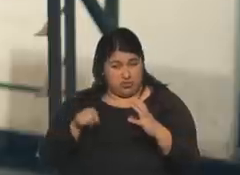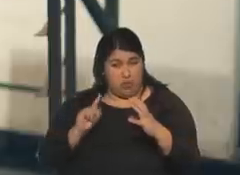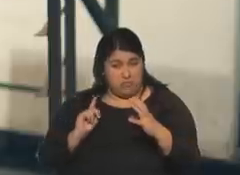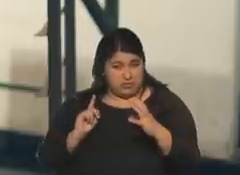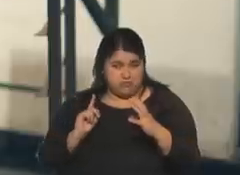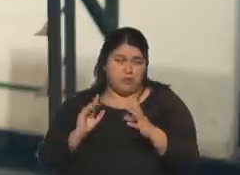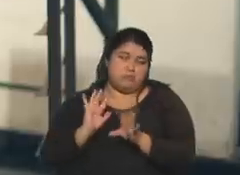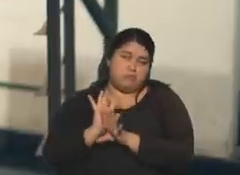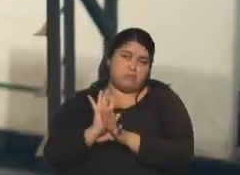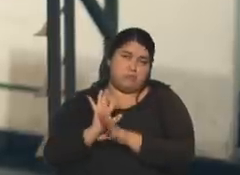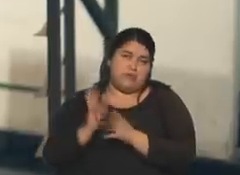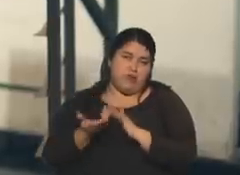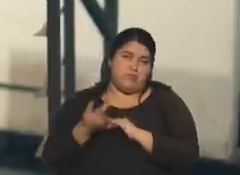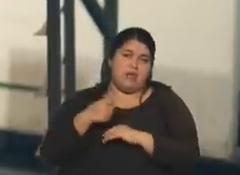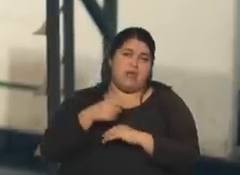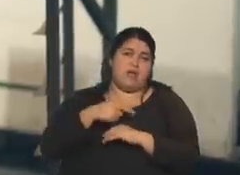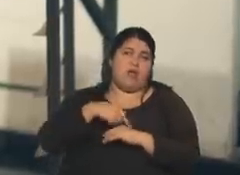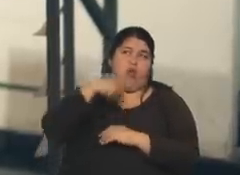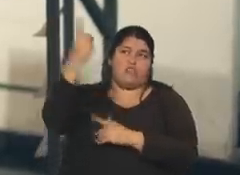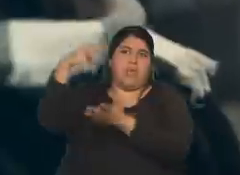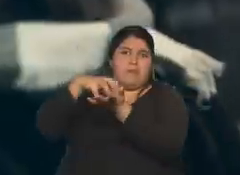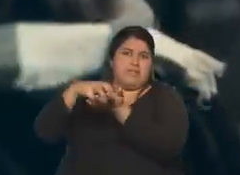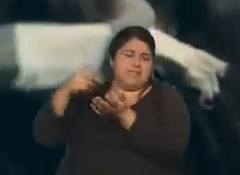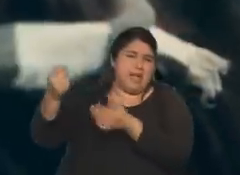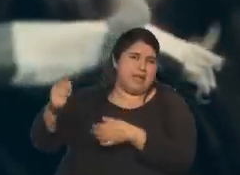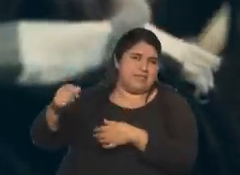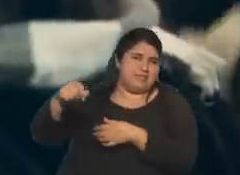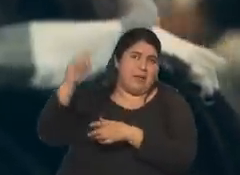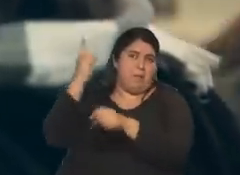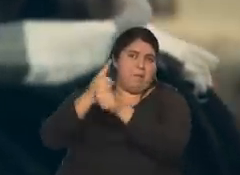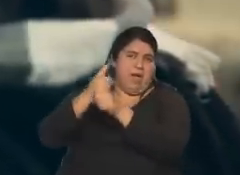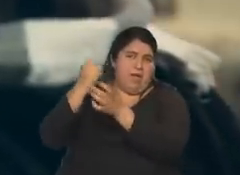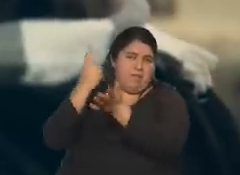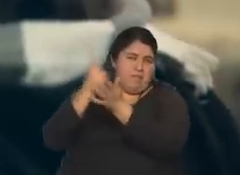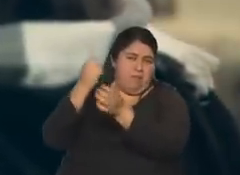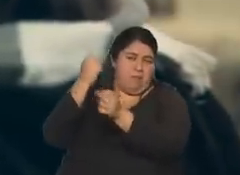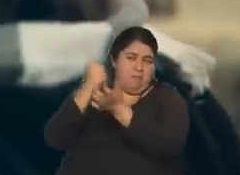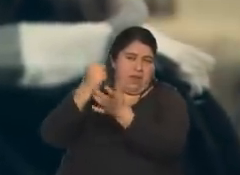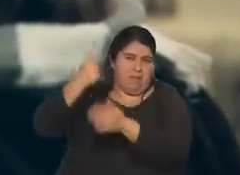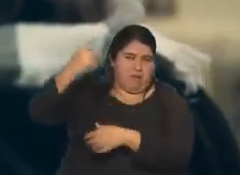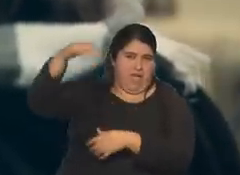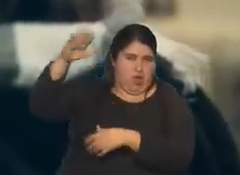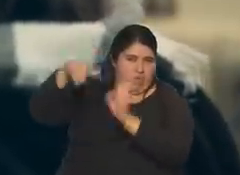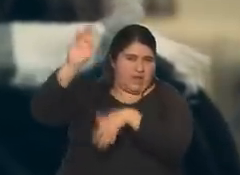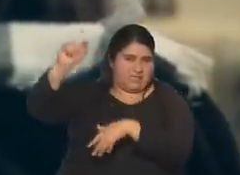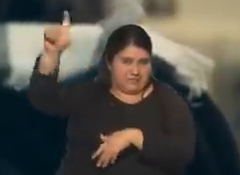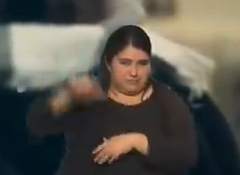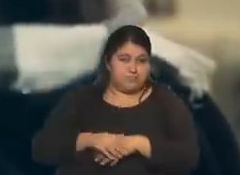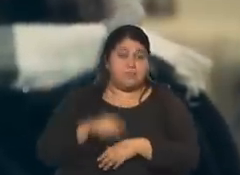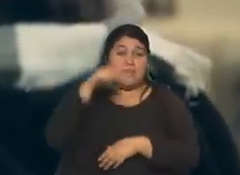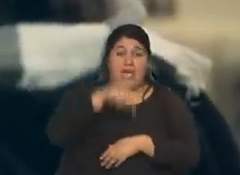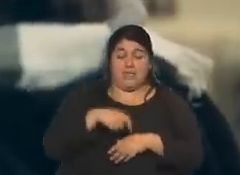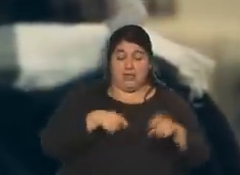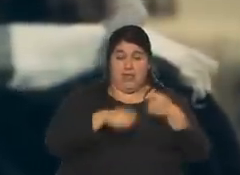la mitad de lo que salen las grandes cadenas? Bueno, ahí tenemos que hacer una gran aclaración, ¿no? O sea, este mercado está dividido en